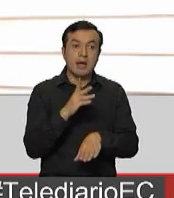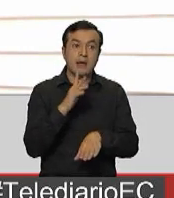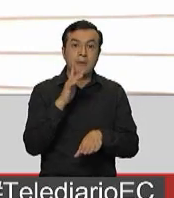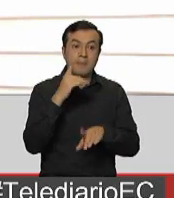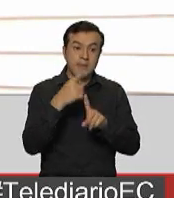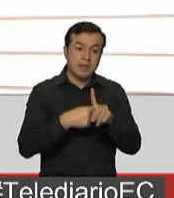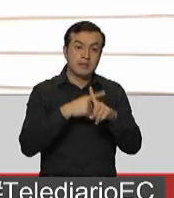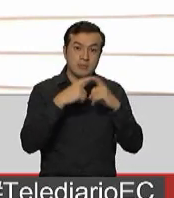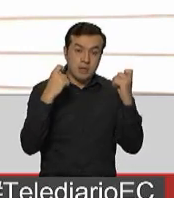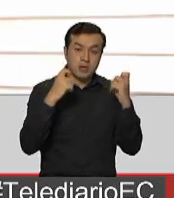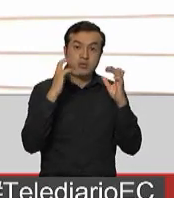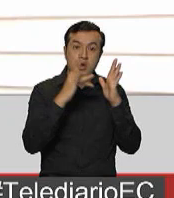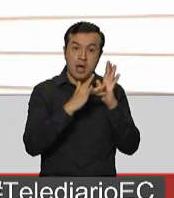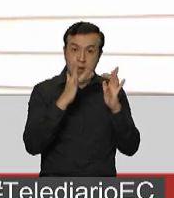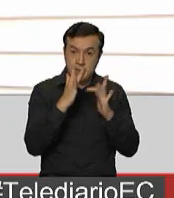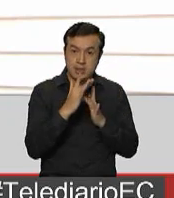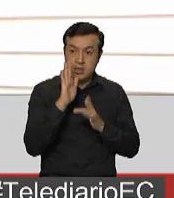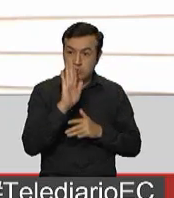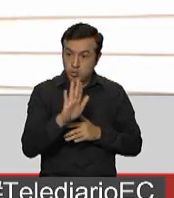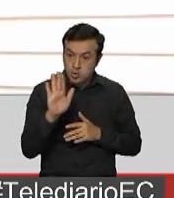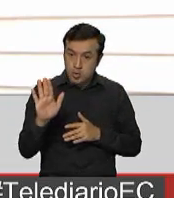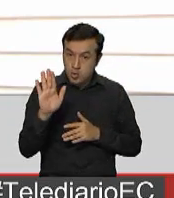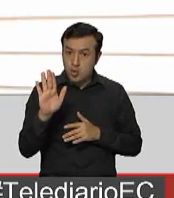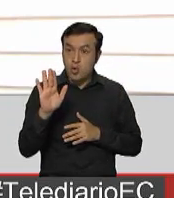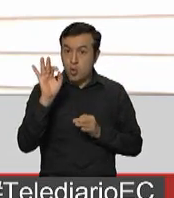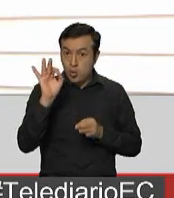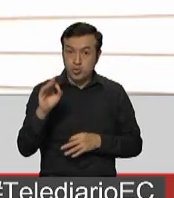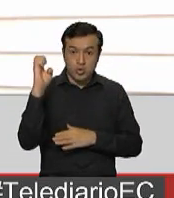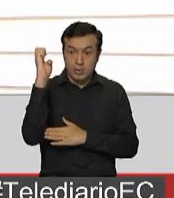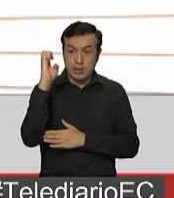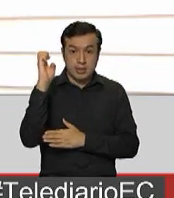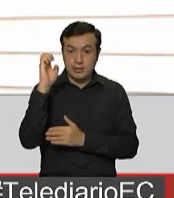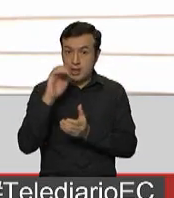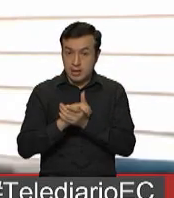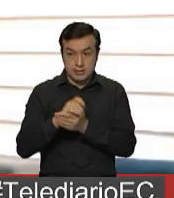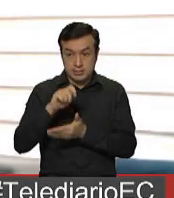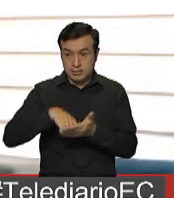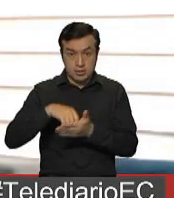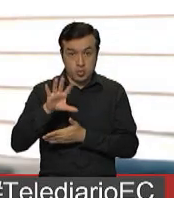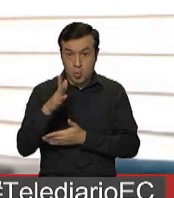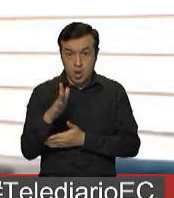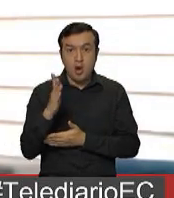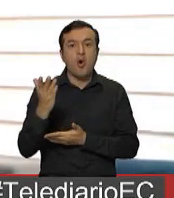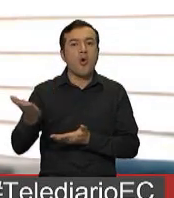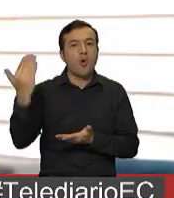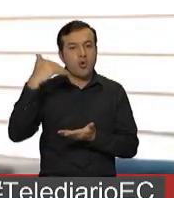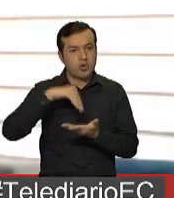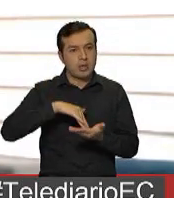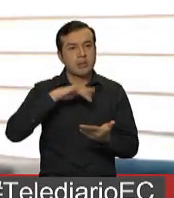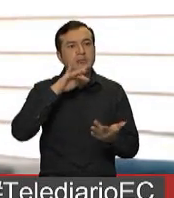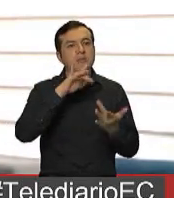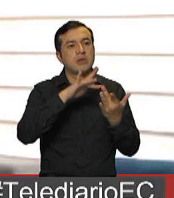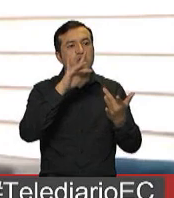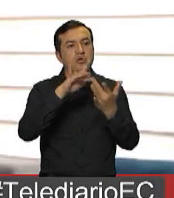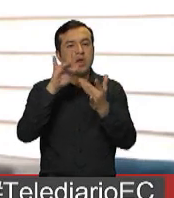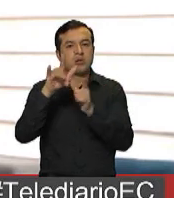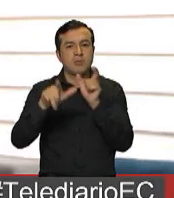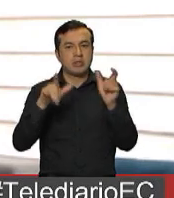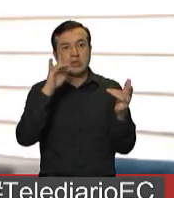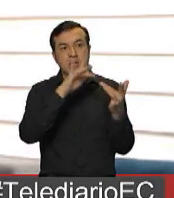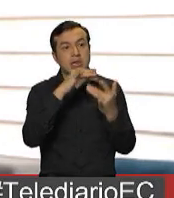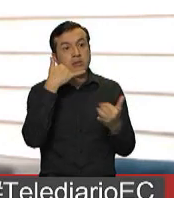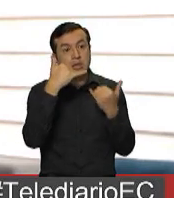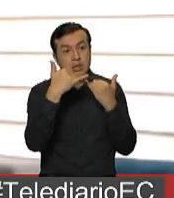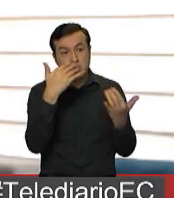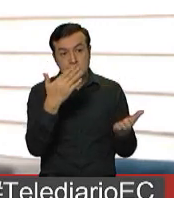abril y que debido a la emergencia sanitaria no pudieron finalmente obtener ese servicio. Hemos tomado contacto con esos ciudadanos y estamos